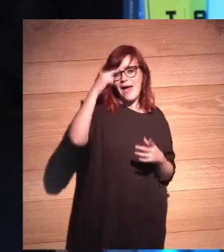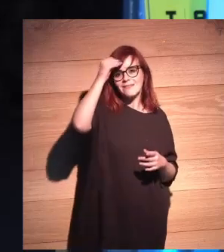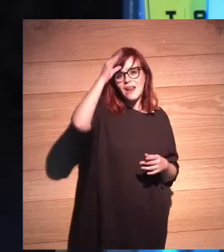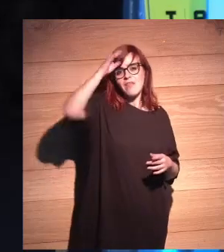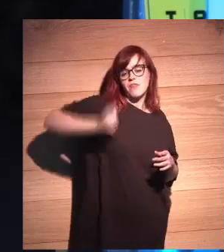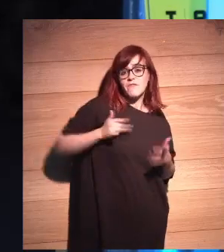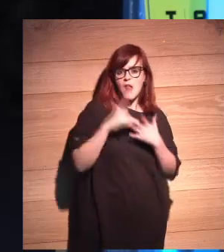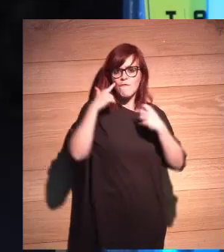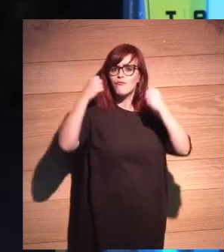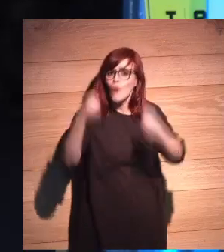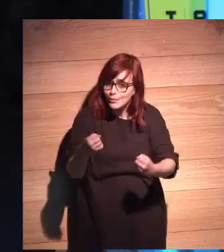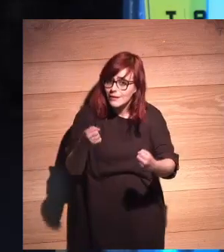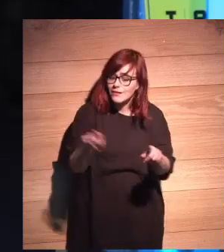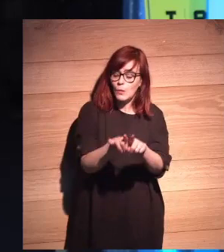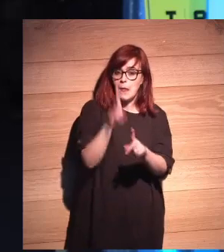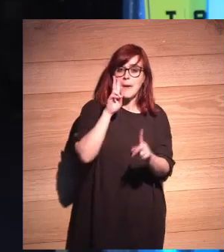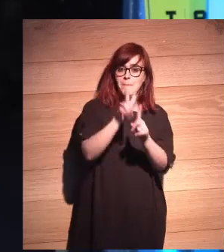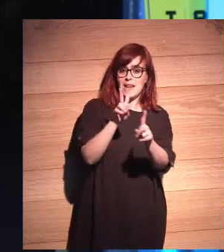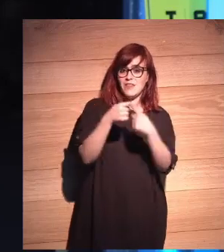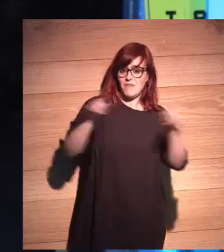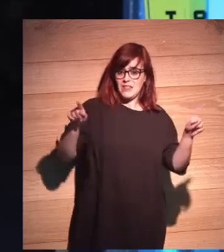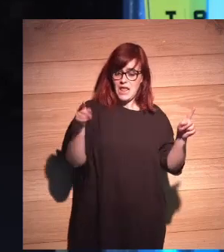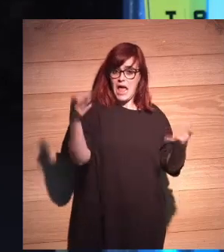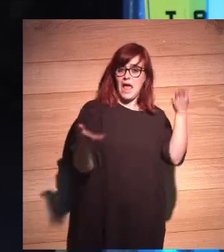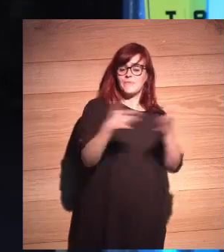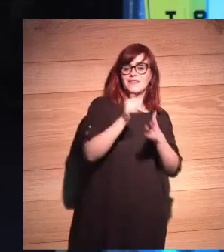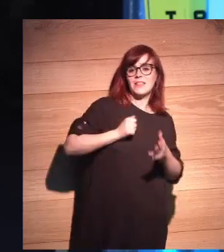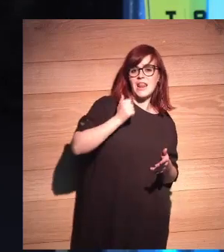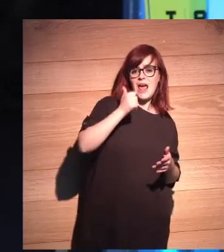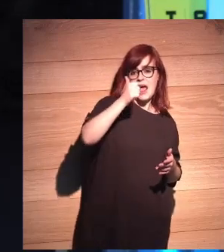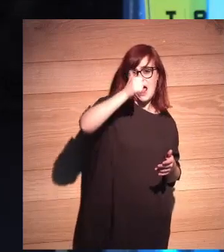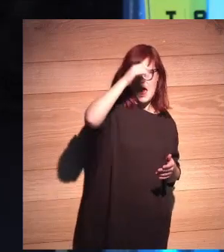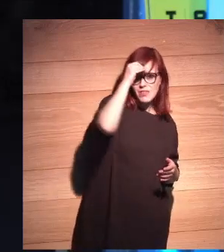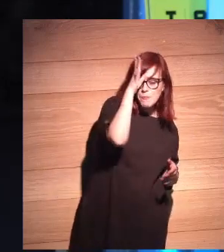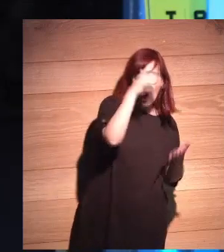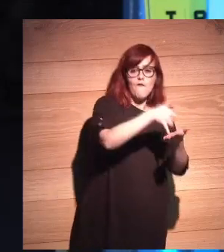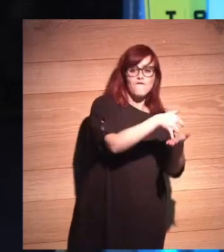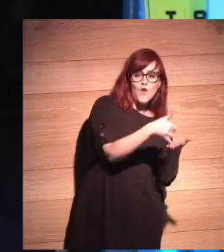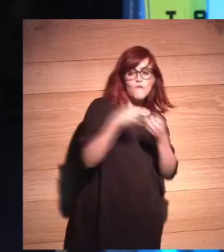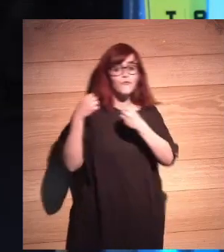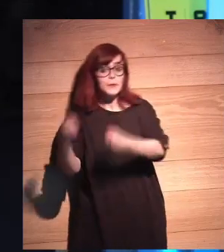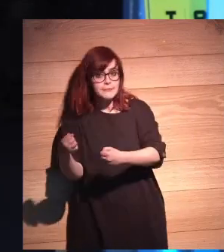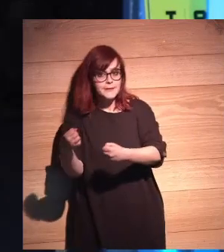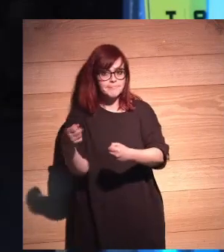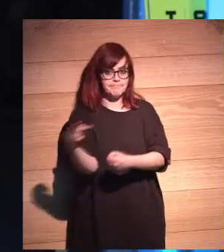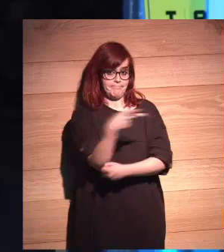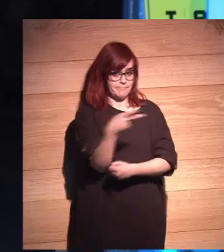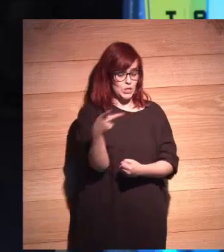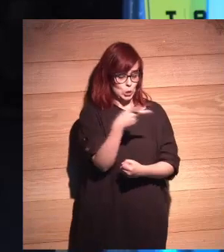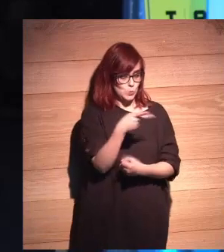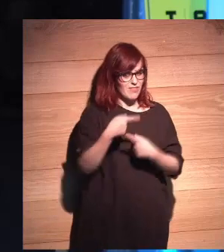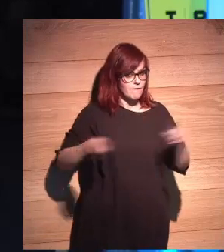artificial fuerte. A día de hoy, bueno, para que veáis un poco las diferencias entre inteligencia artificial débil y fuerte, la que tenemos